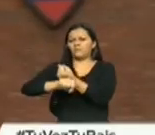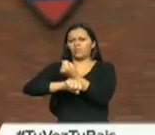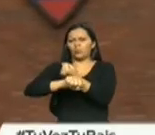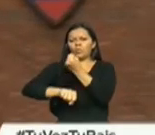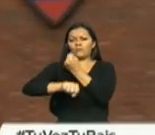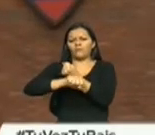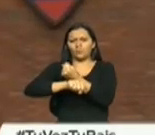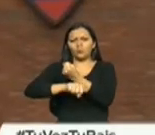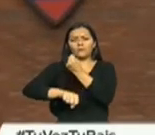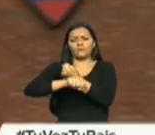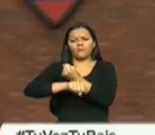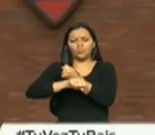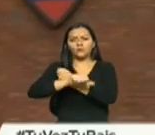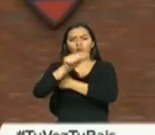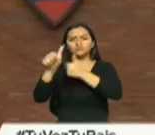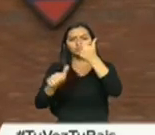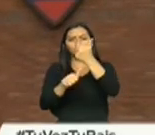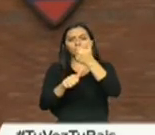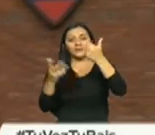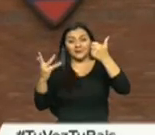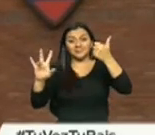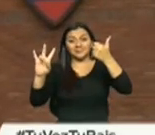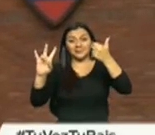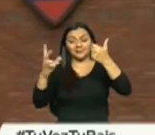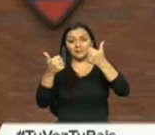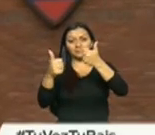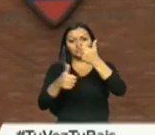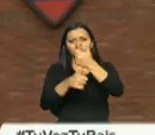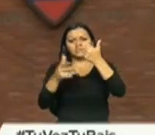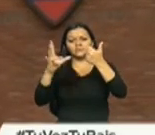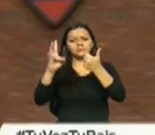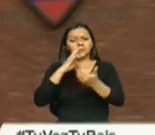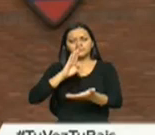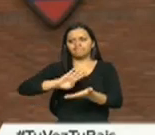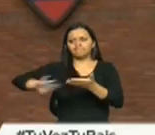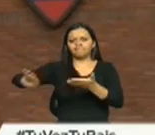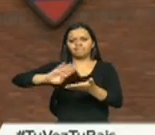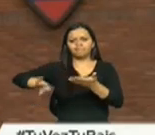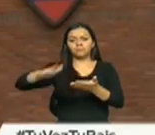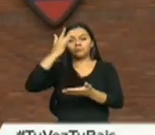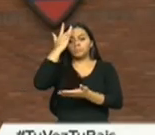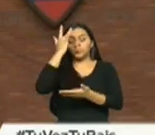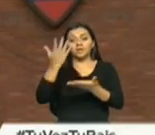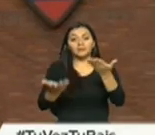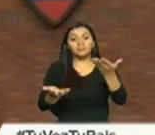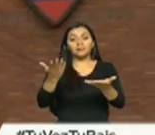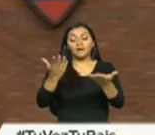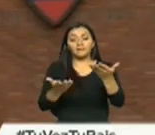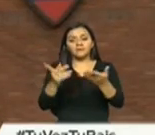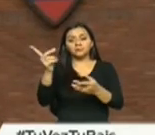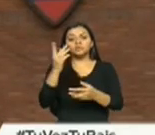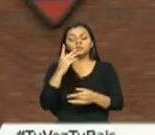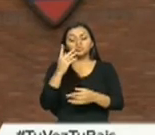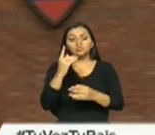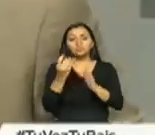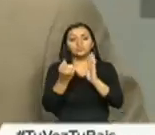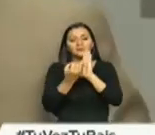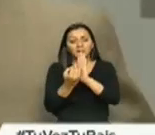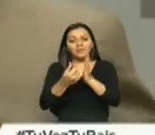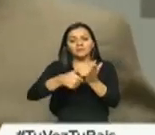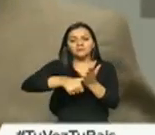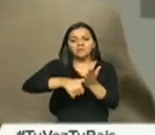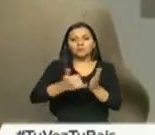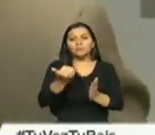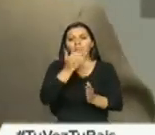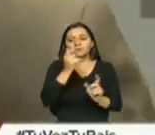del elenco nacional sub-17 de fútbol fueron separados del equipo por supuestos casos de adulteración de identidades.